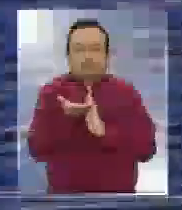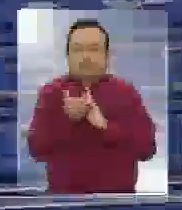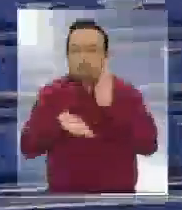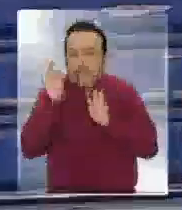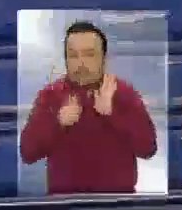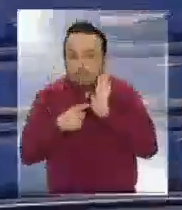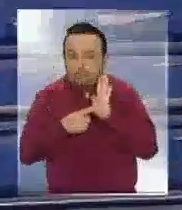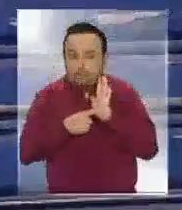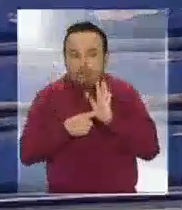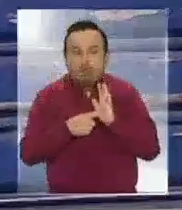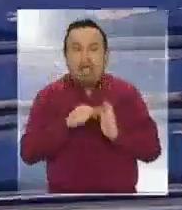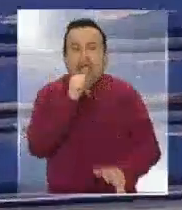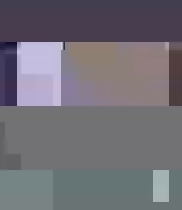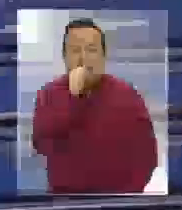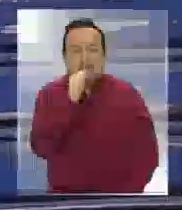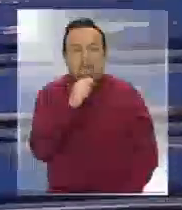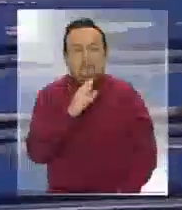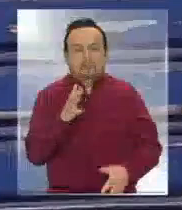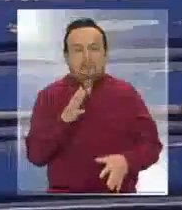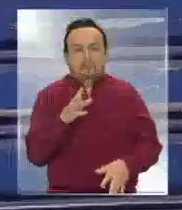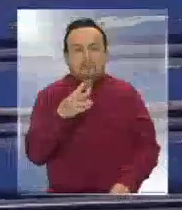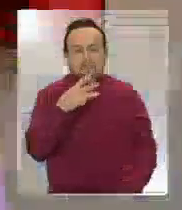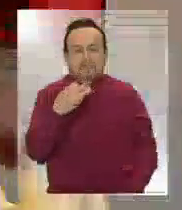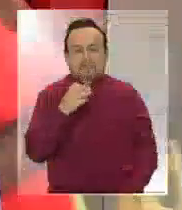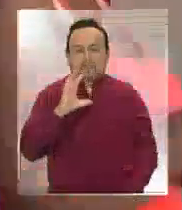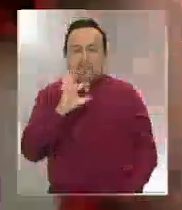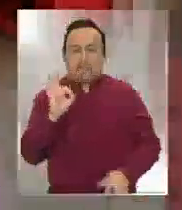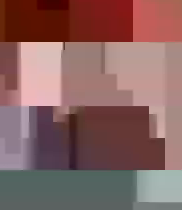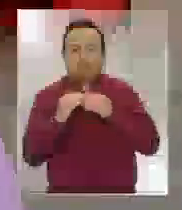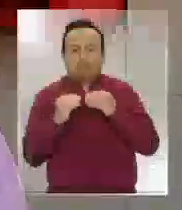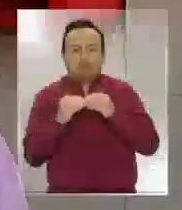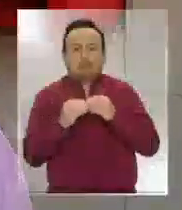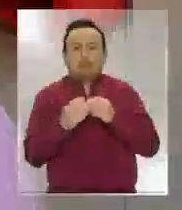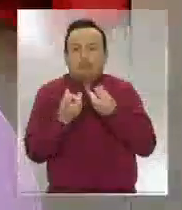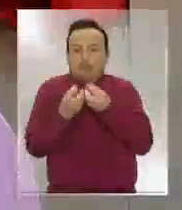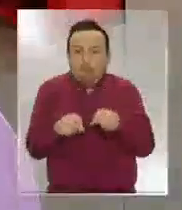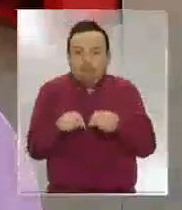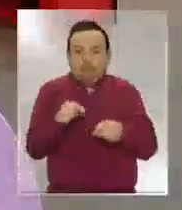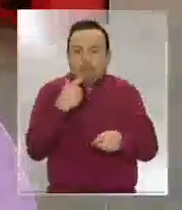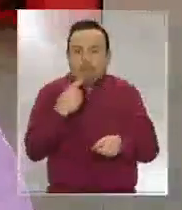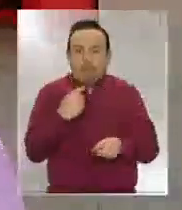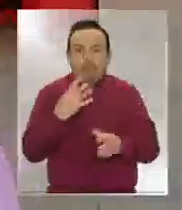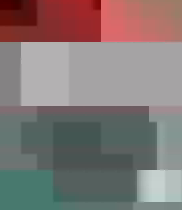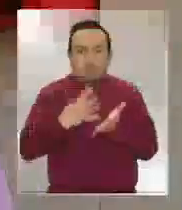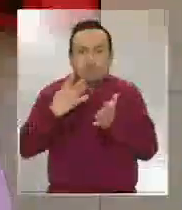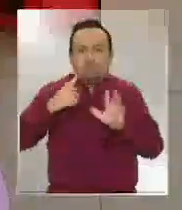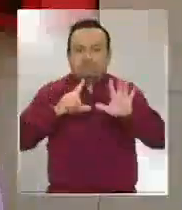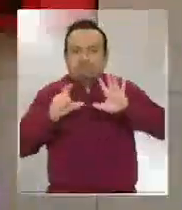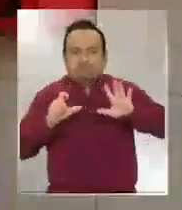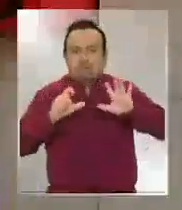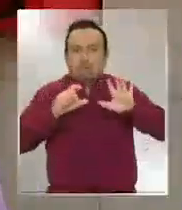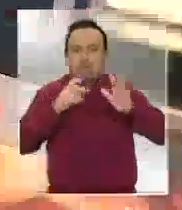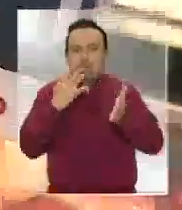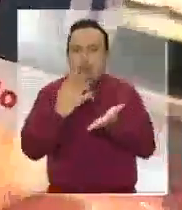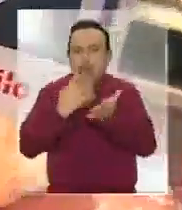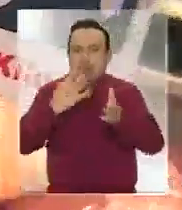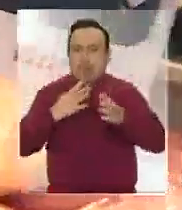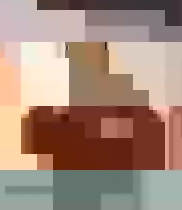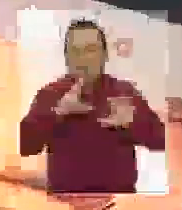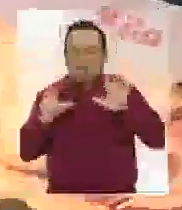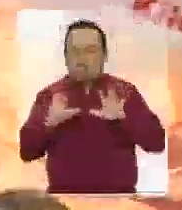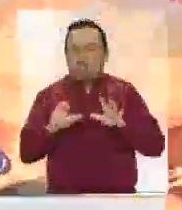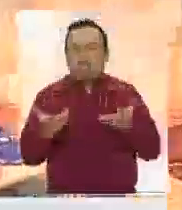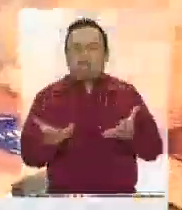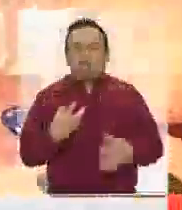arroz, como 300, 500 pesos más o menos. El huevo, alto, 4.007, 4.008. En